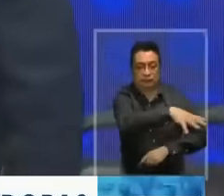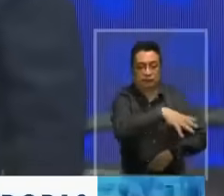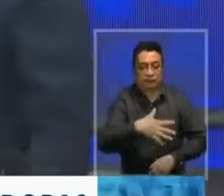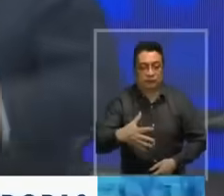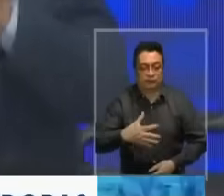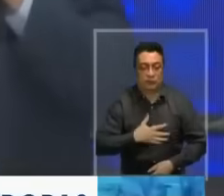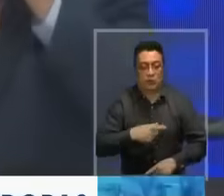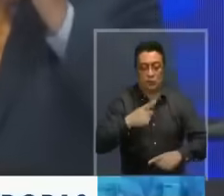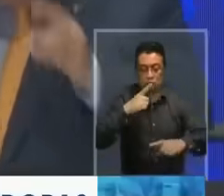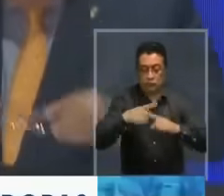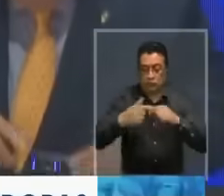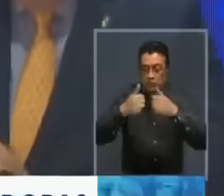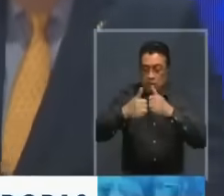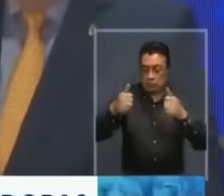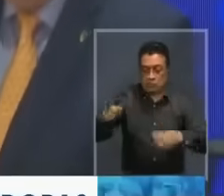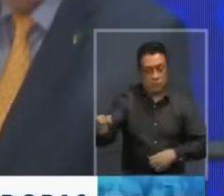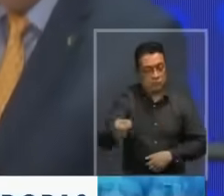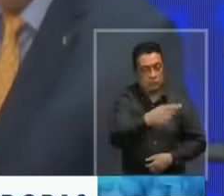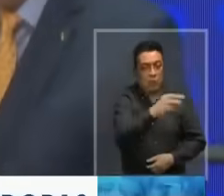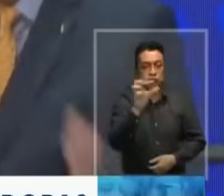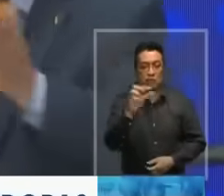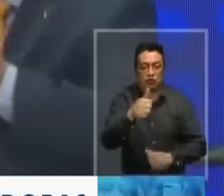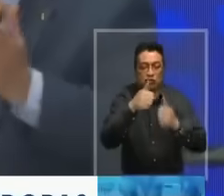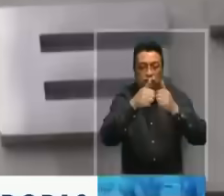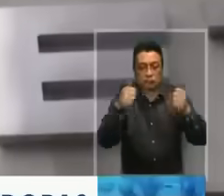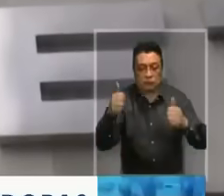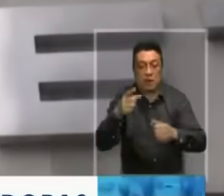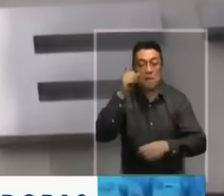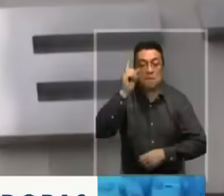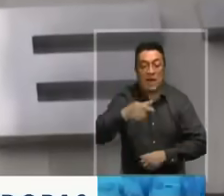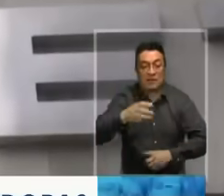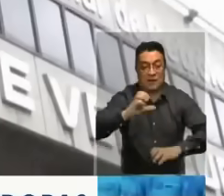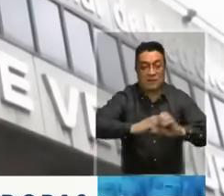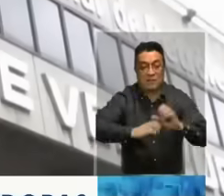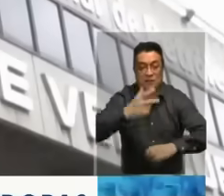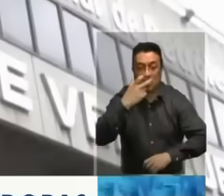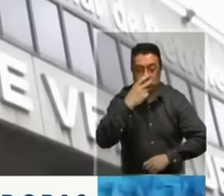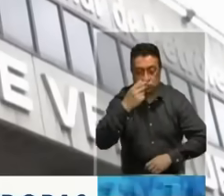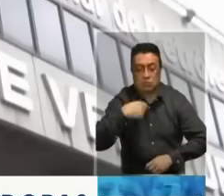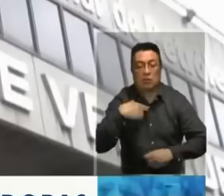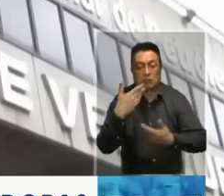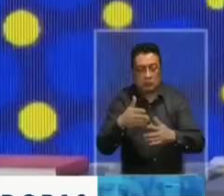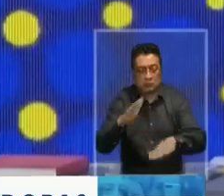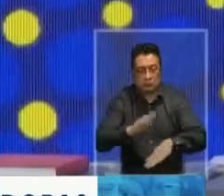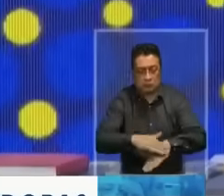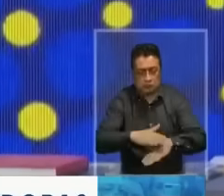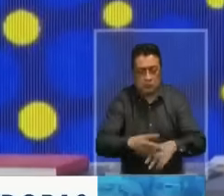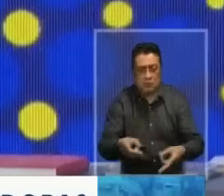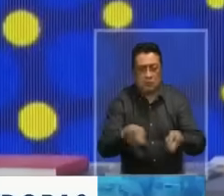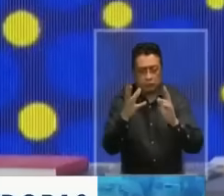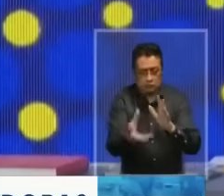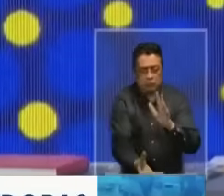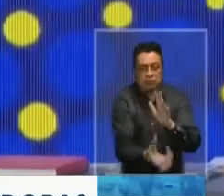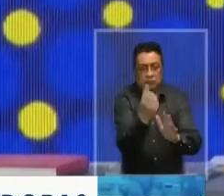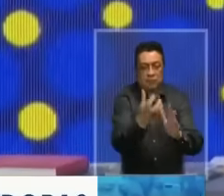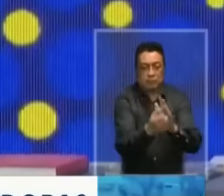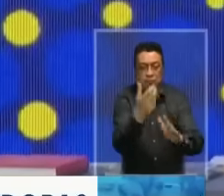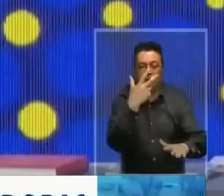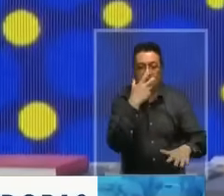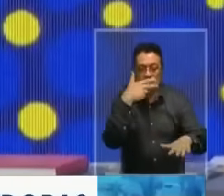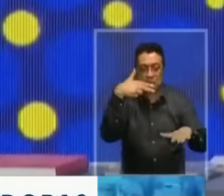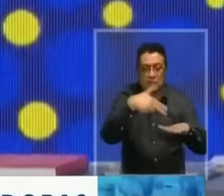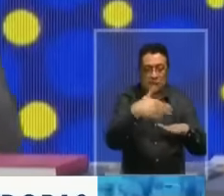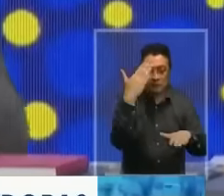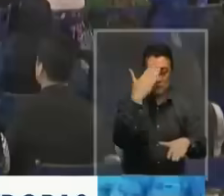nombró a una autoridad provisional ordenó a la petrolera nacional entregar licencias de explotación de recursos además de